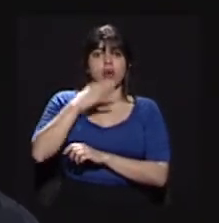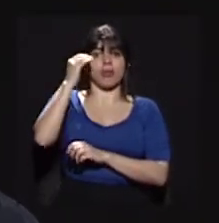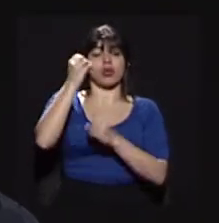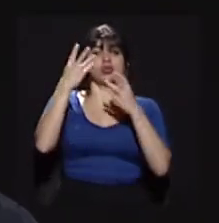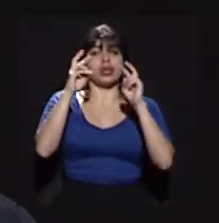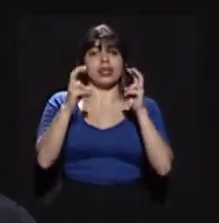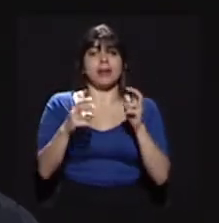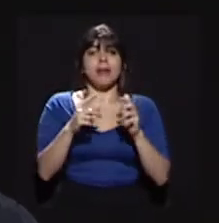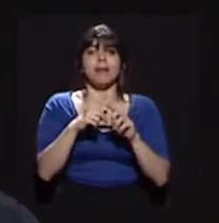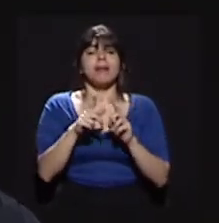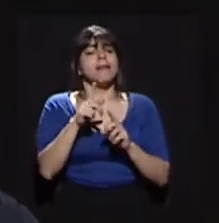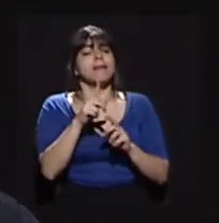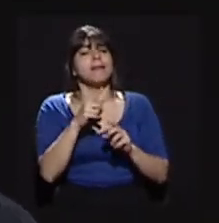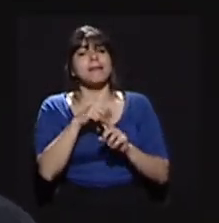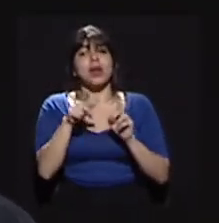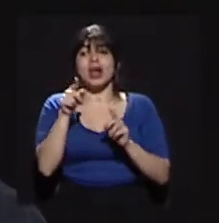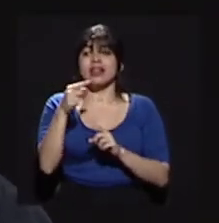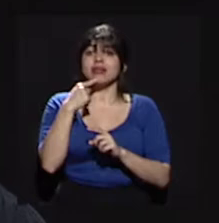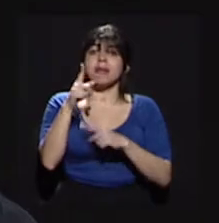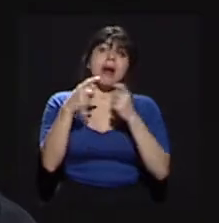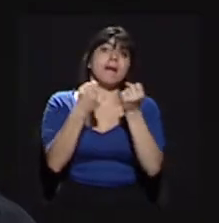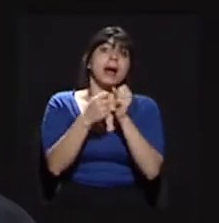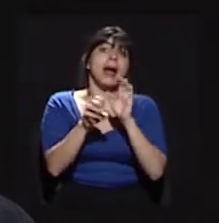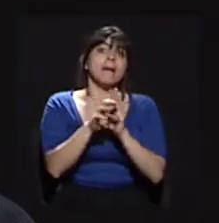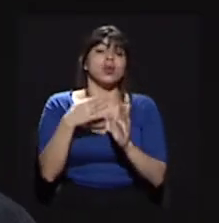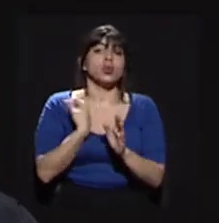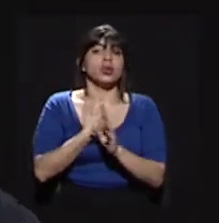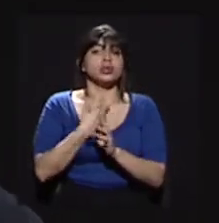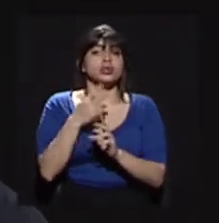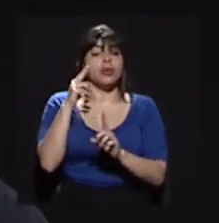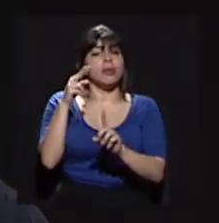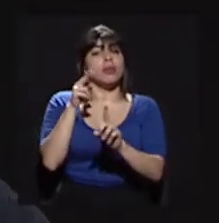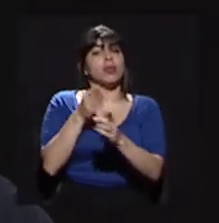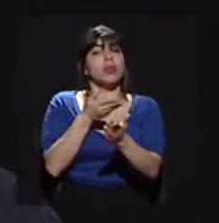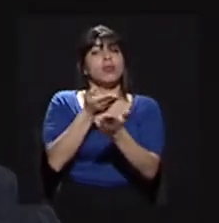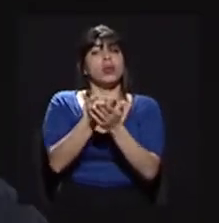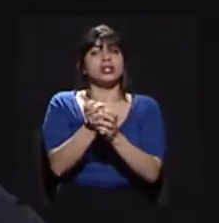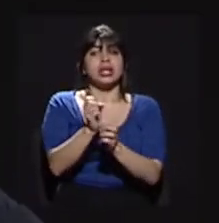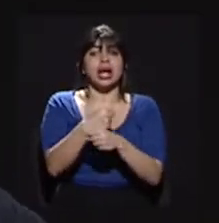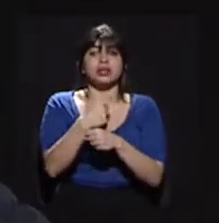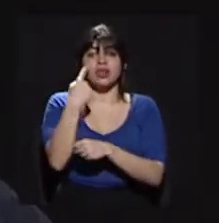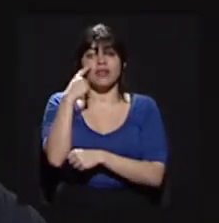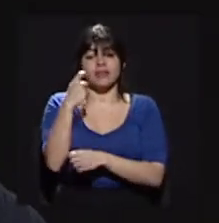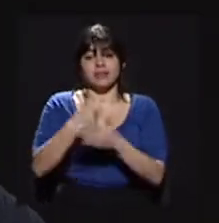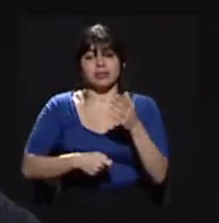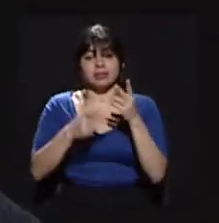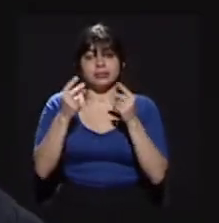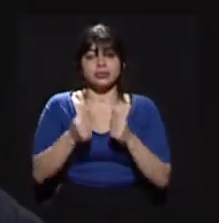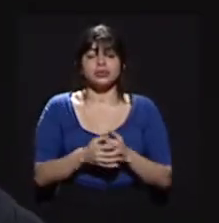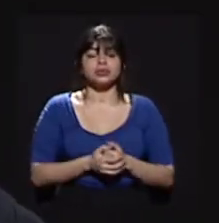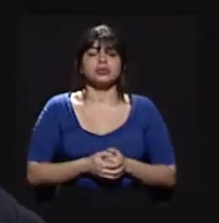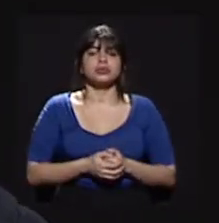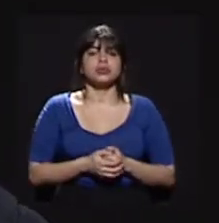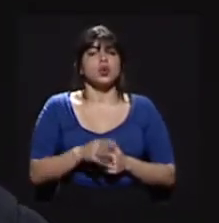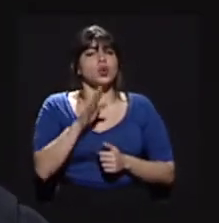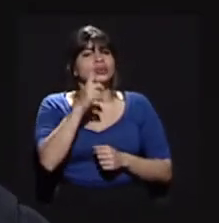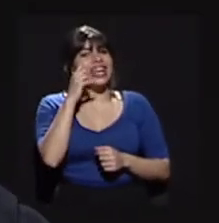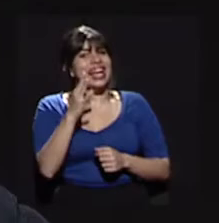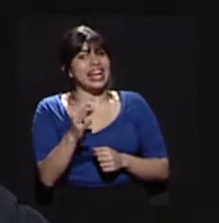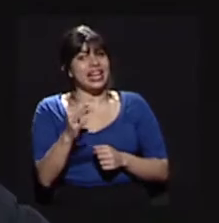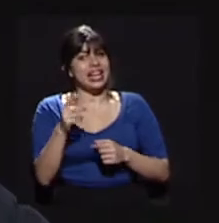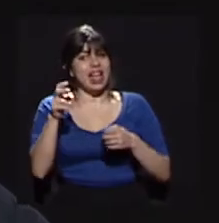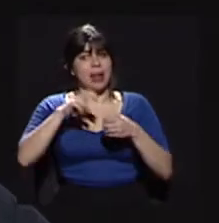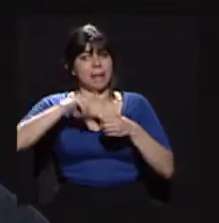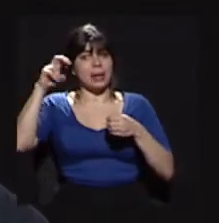templos él ha dicho que va a apoyar por ejemplo la propuesta que hagamos en lo fiscal estima usted que se le ha salido del